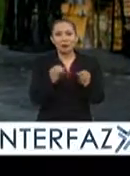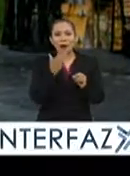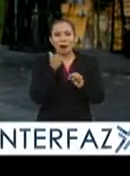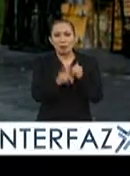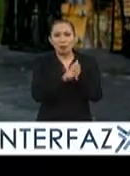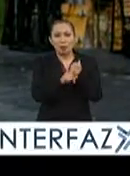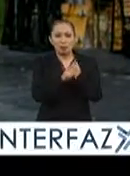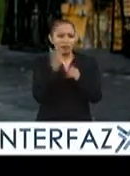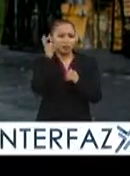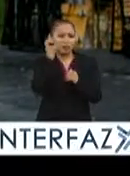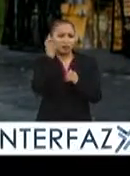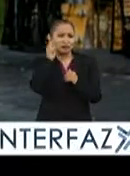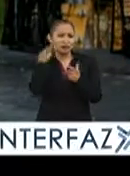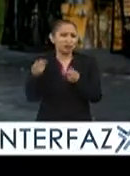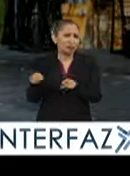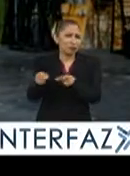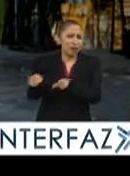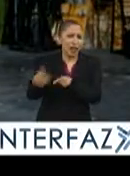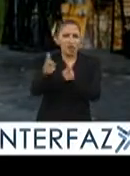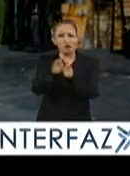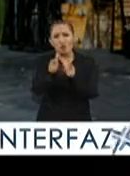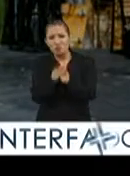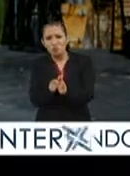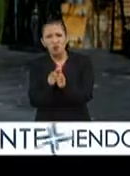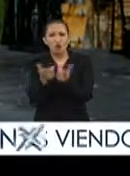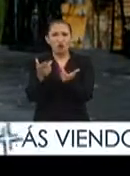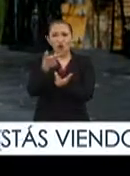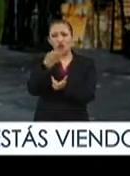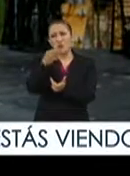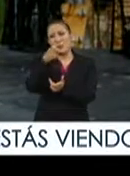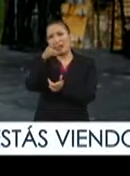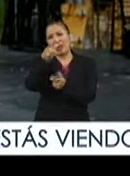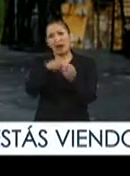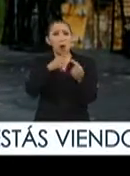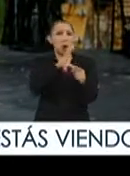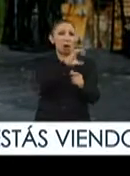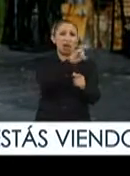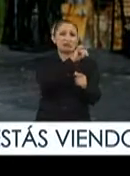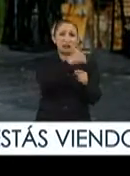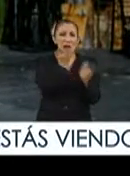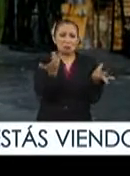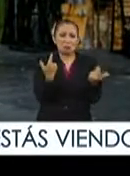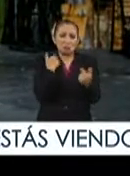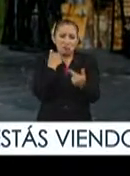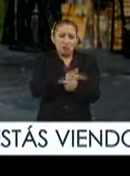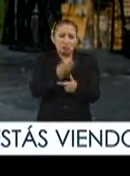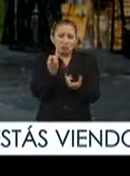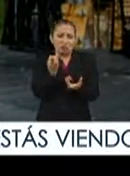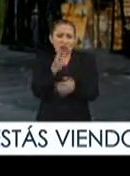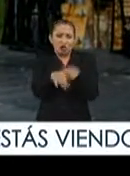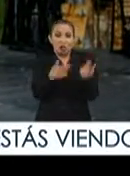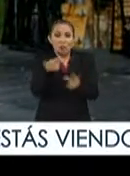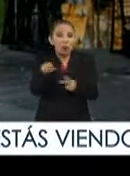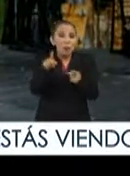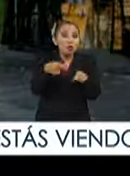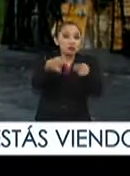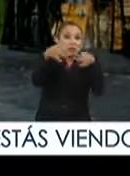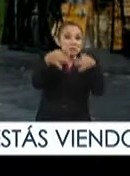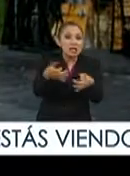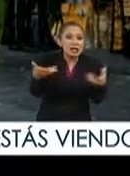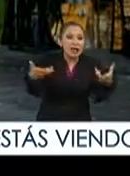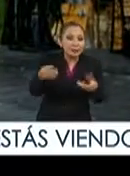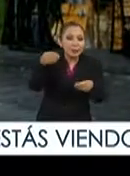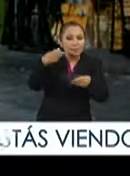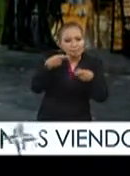problema en escuchar tanto música grupera como música clásica. Siempre y cuando sea una música bien